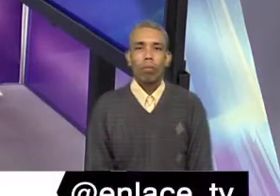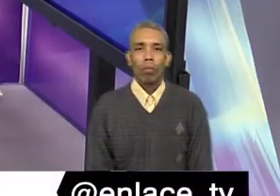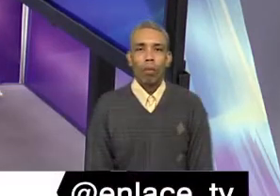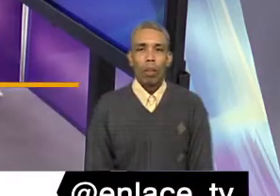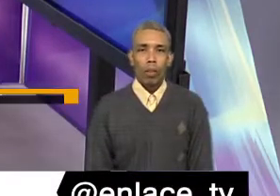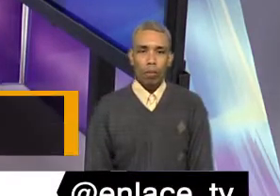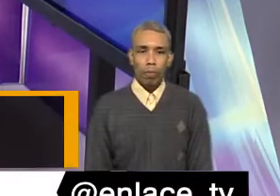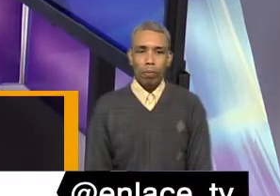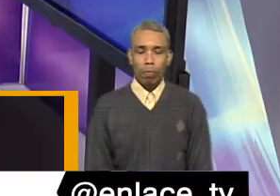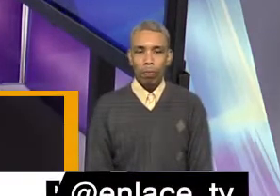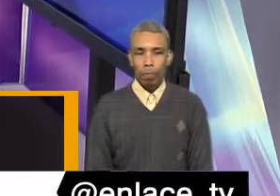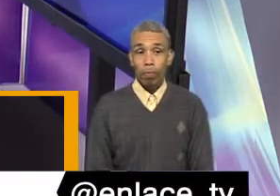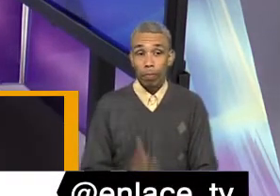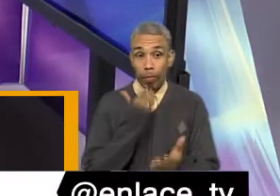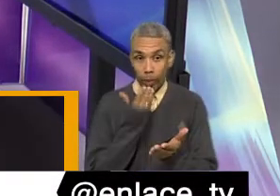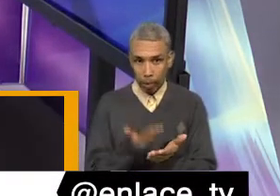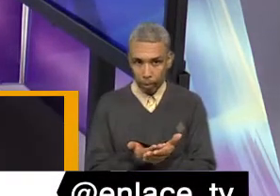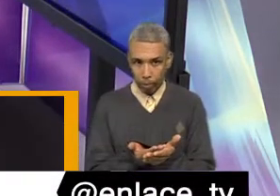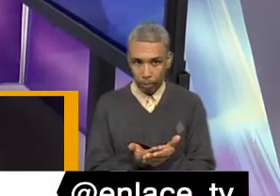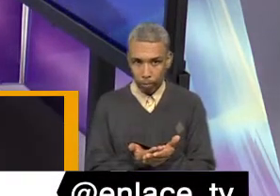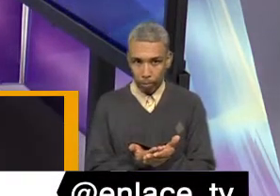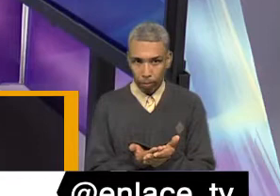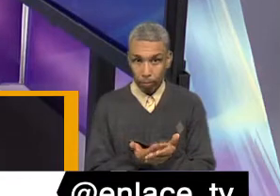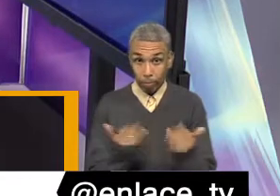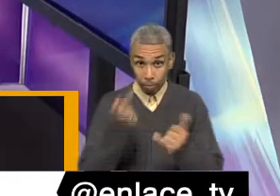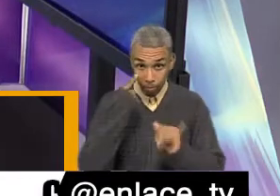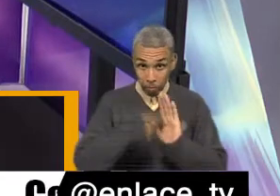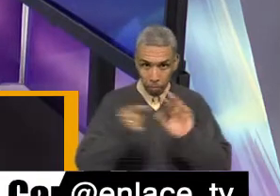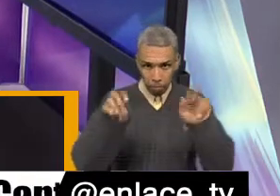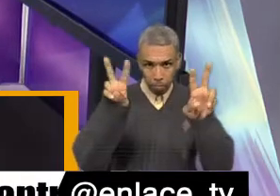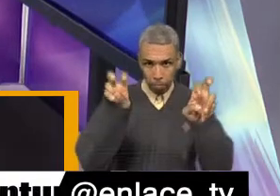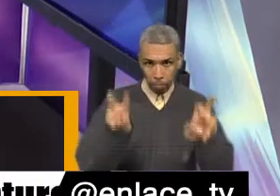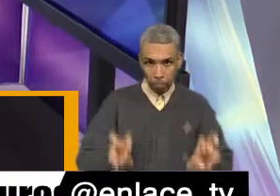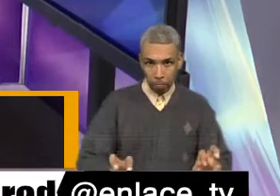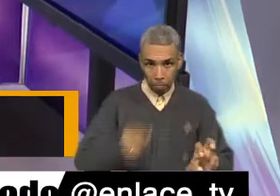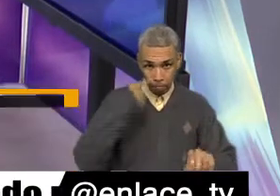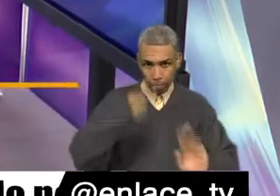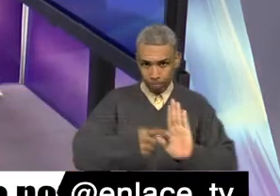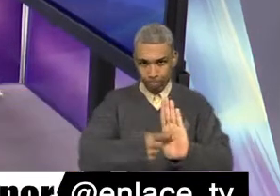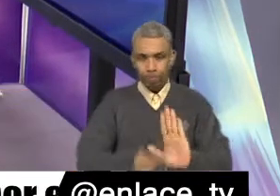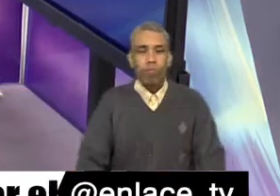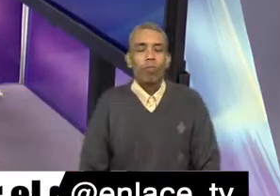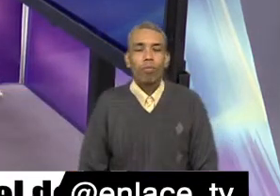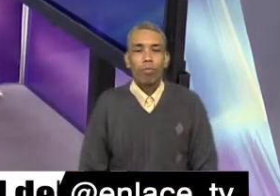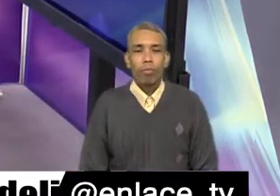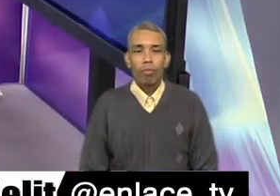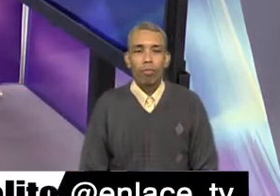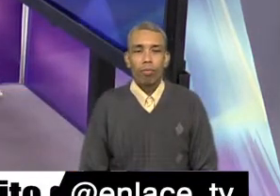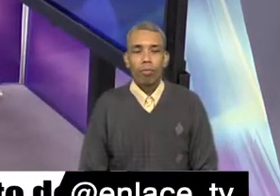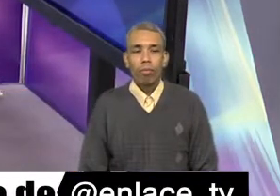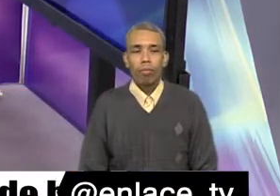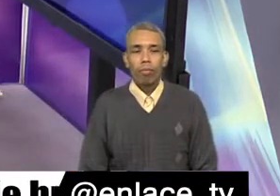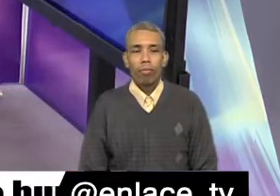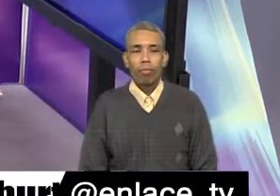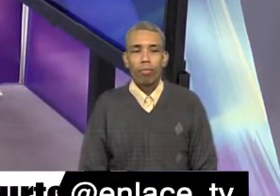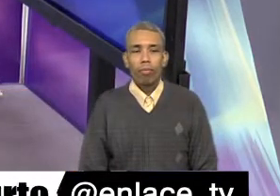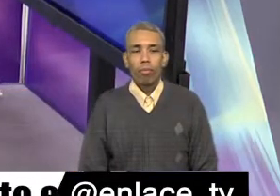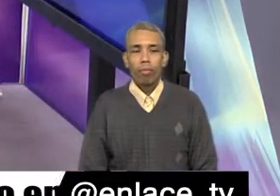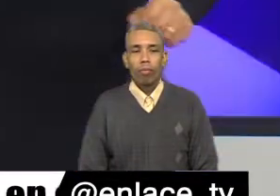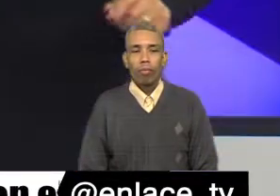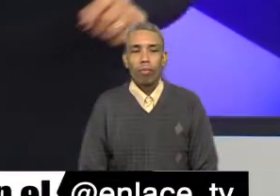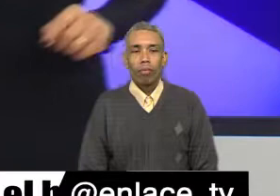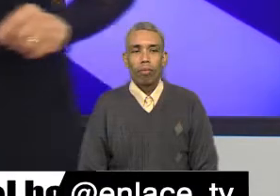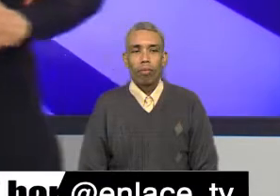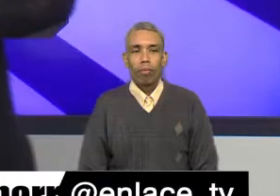informados de lo que pasa en Barranca Bermeja y en Magdalena Medio. Es momento de que conozcamos algunos de los titulares de la presente emisión informativa.